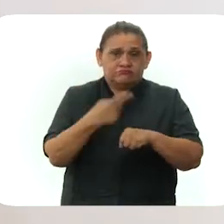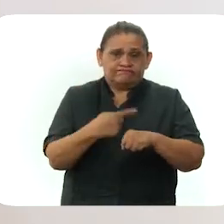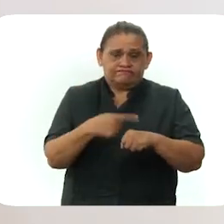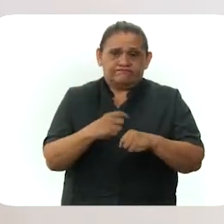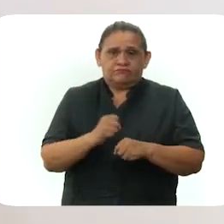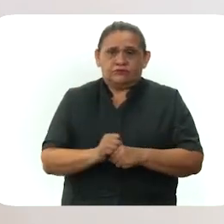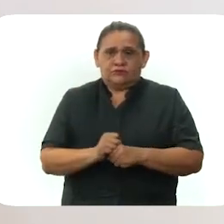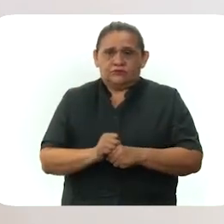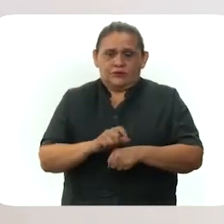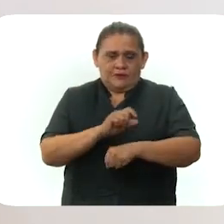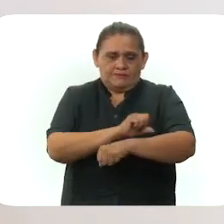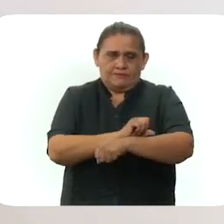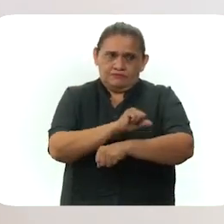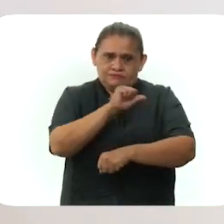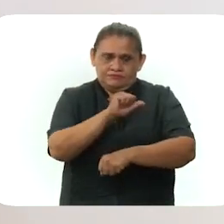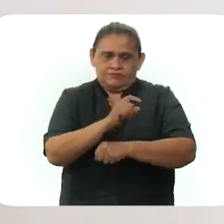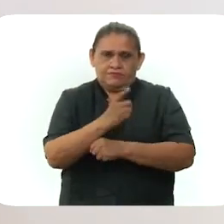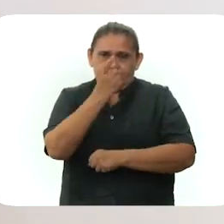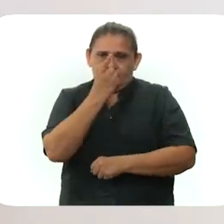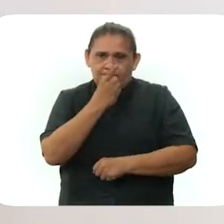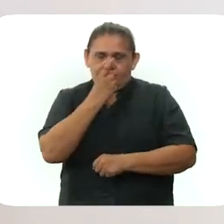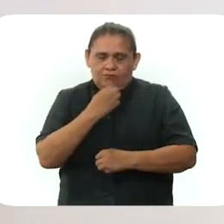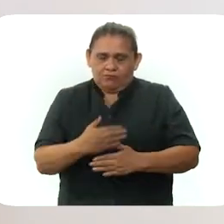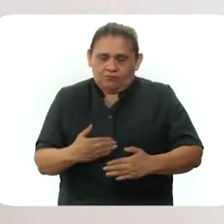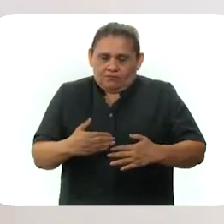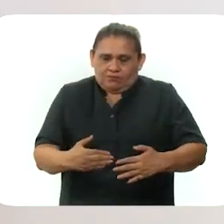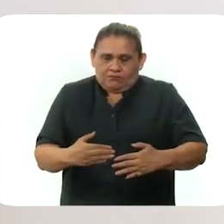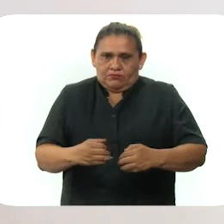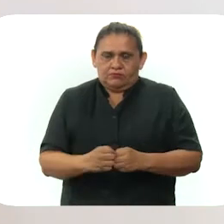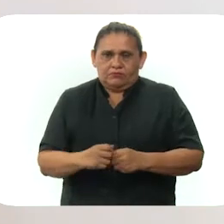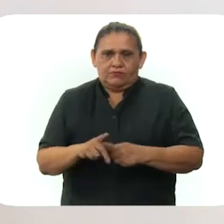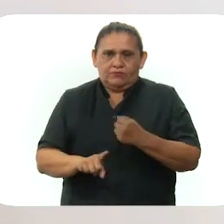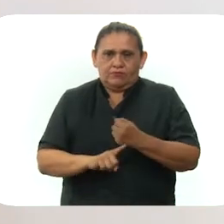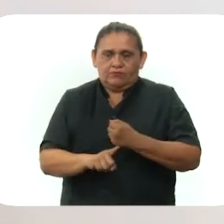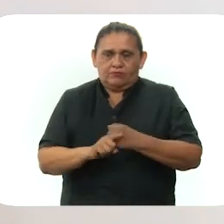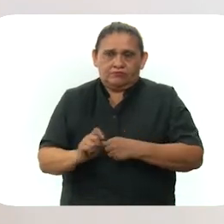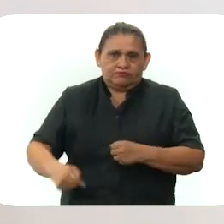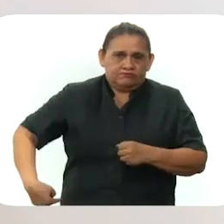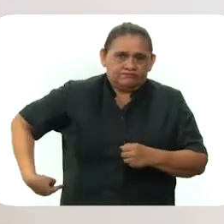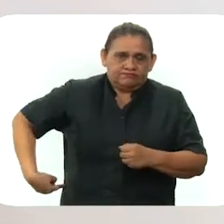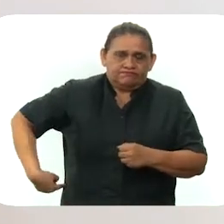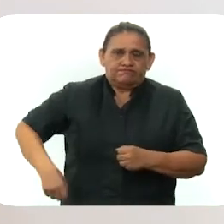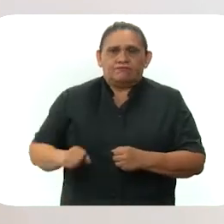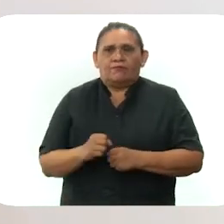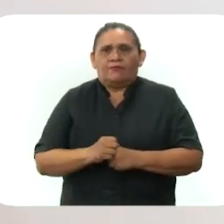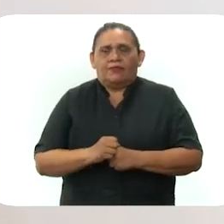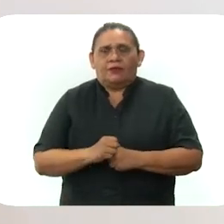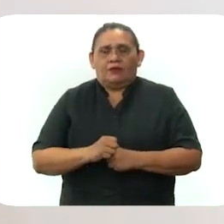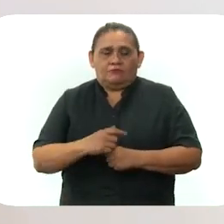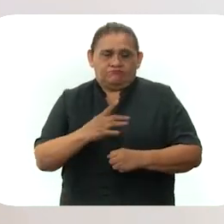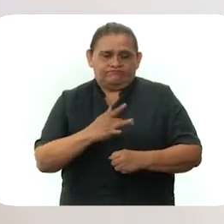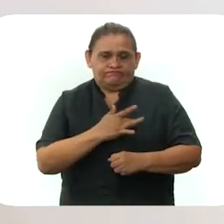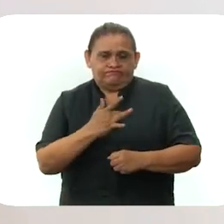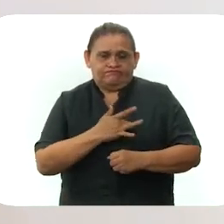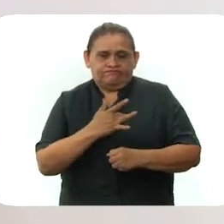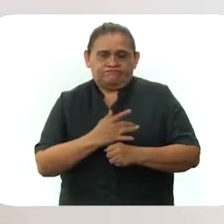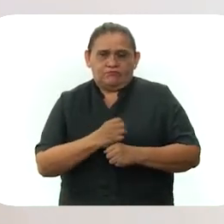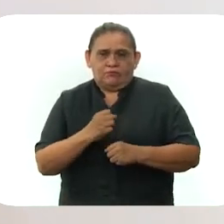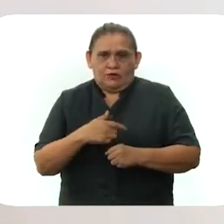fueron hipertensión arterial, diabetes, obesidad, insuficiencia renal crónica, inmunosupresión, cardiopatía y